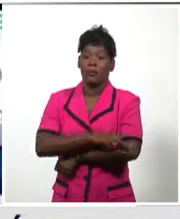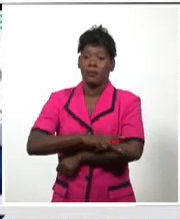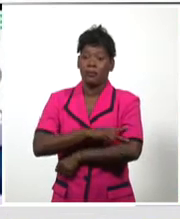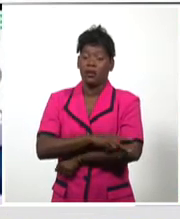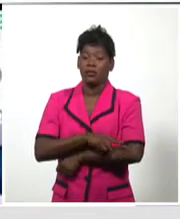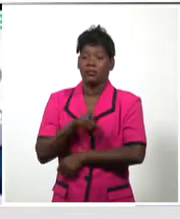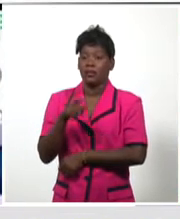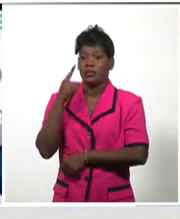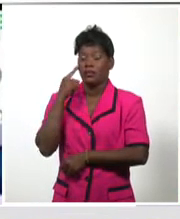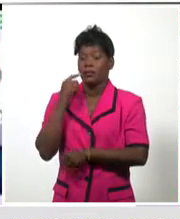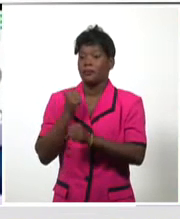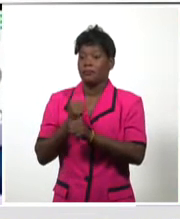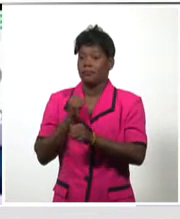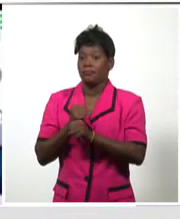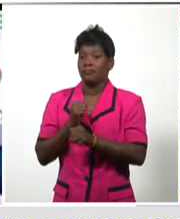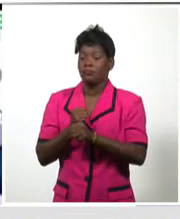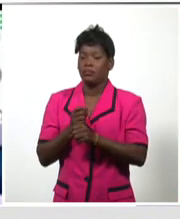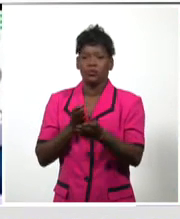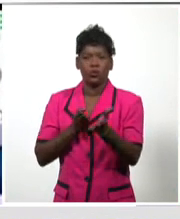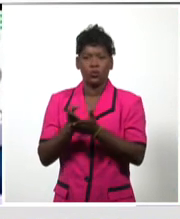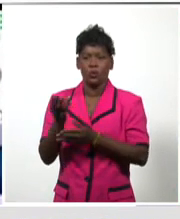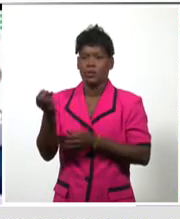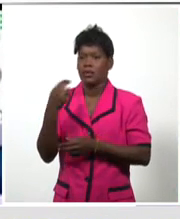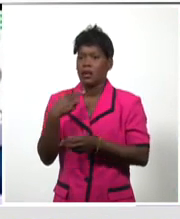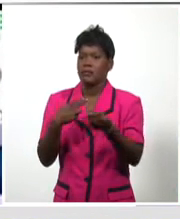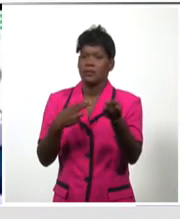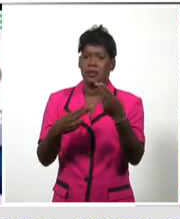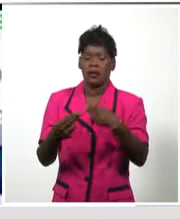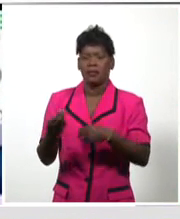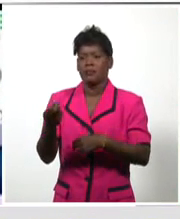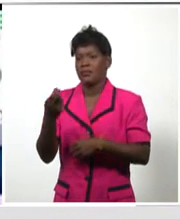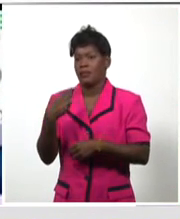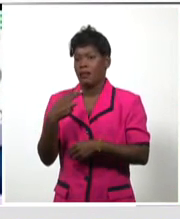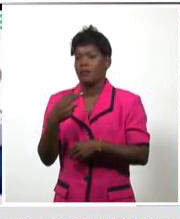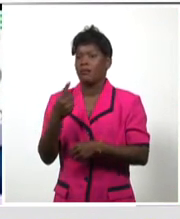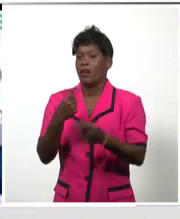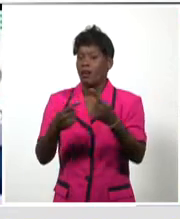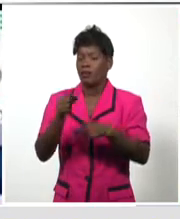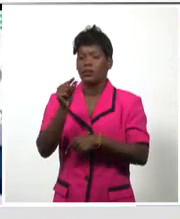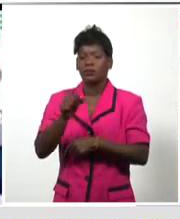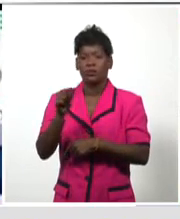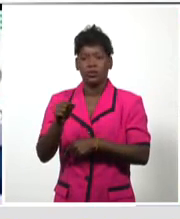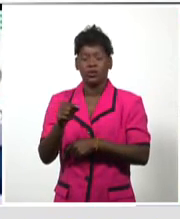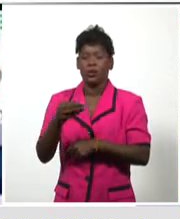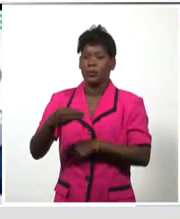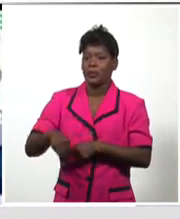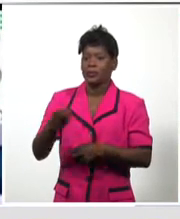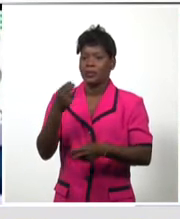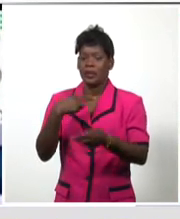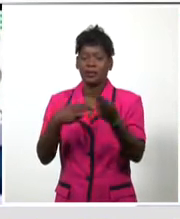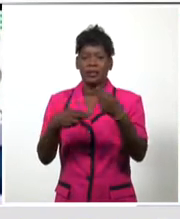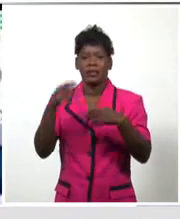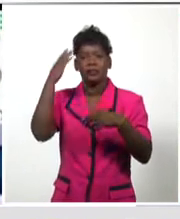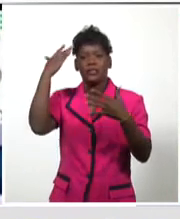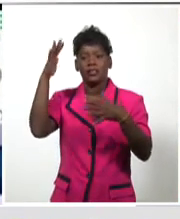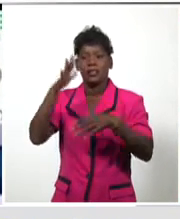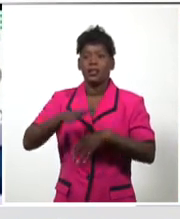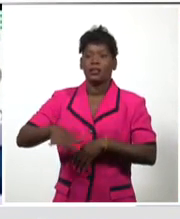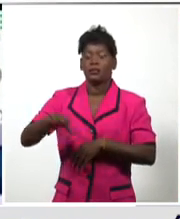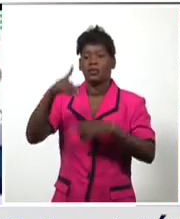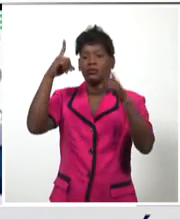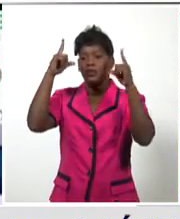han seguido llegando mensajes. Las personas aprovechan a veces que estamos en una transmisión especial como esta también para felicitar a todas las enfermeras a lo largo y